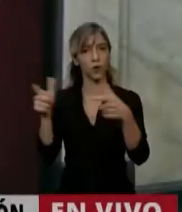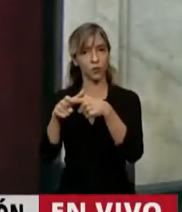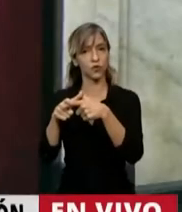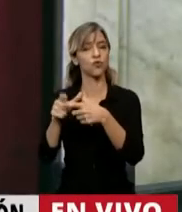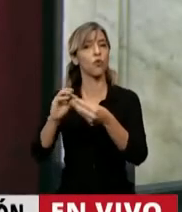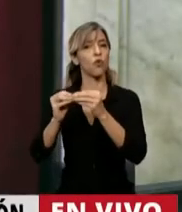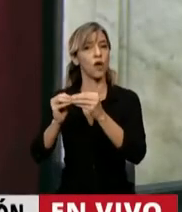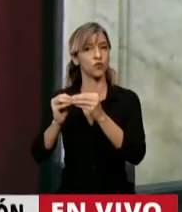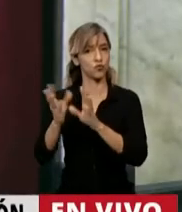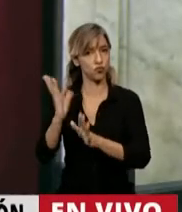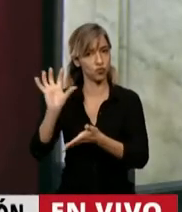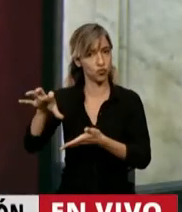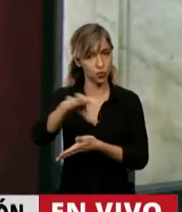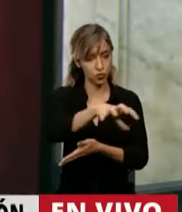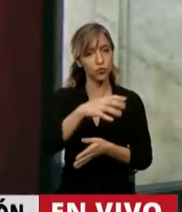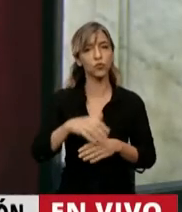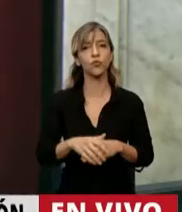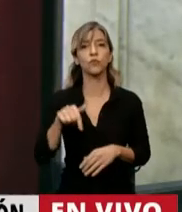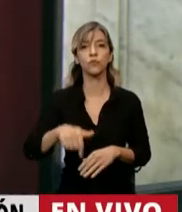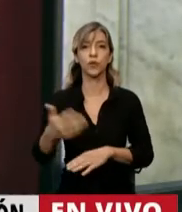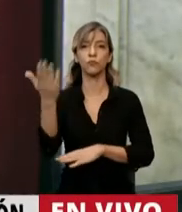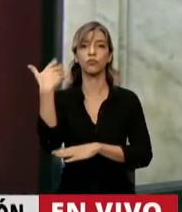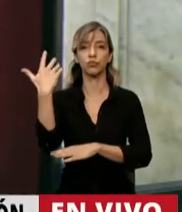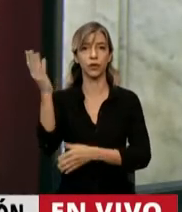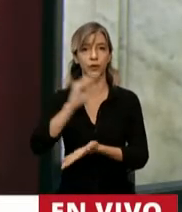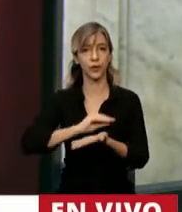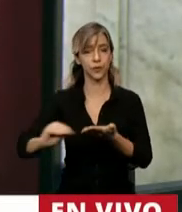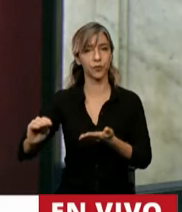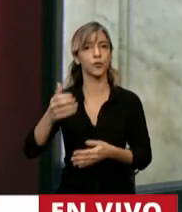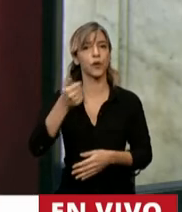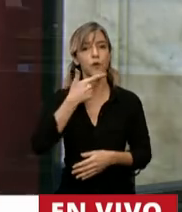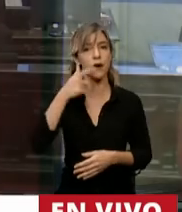Para una cuestión de privilegio tiene la palabra el diputado Alberto Acef.